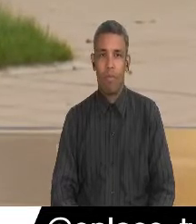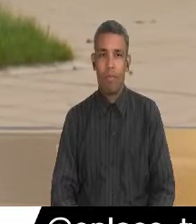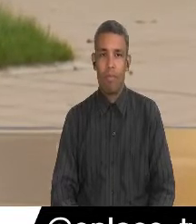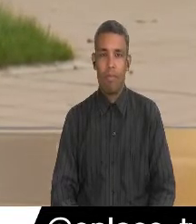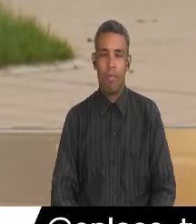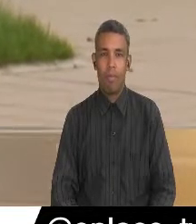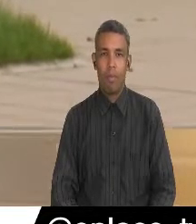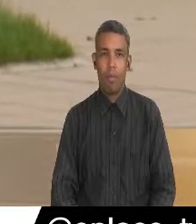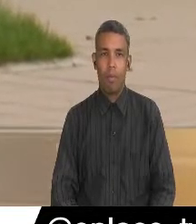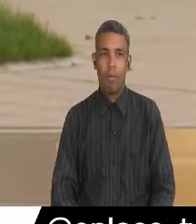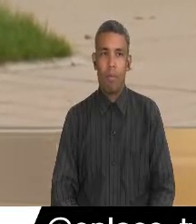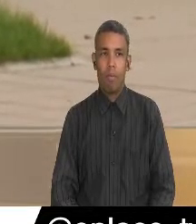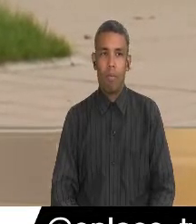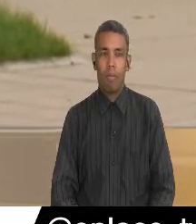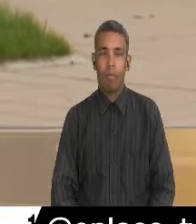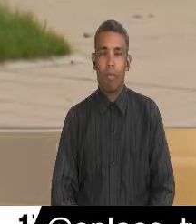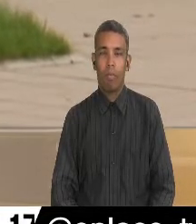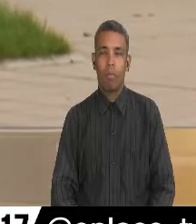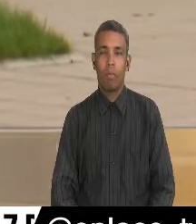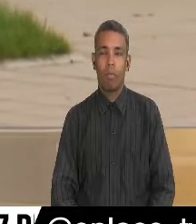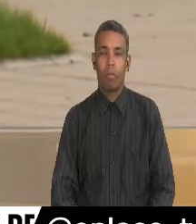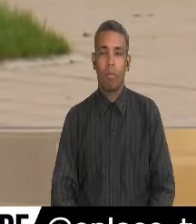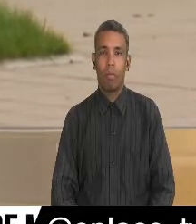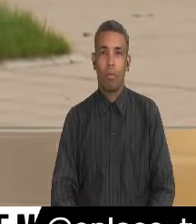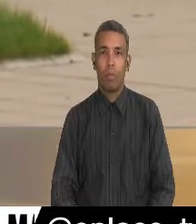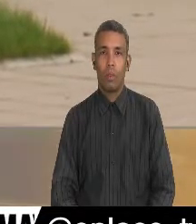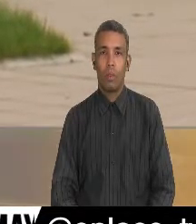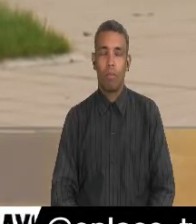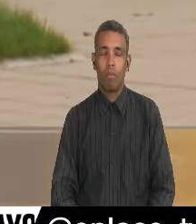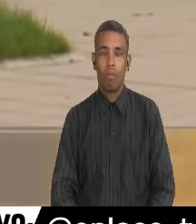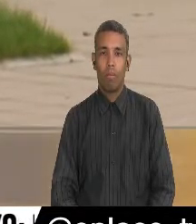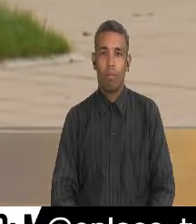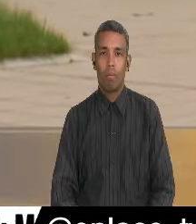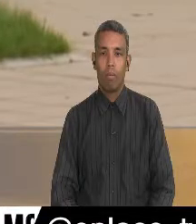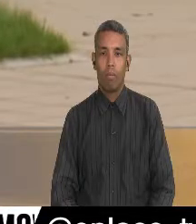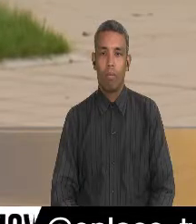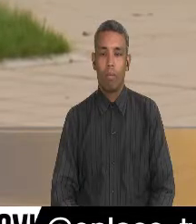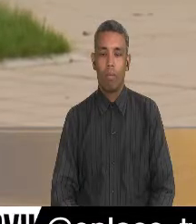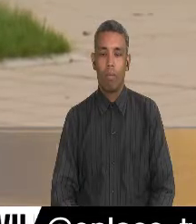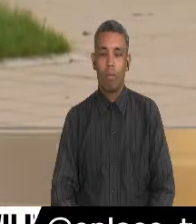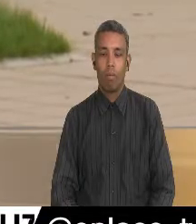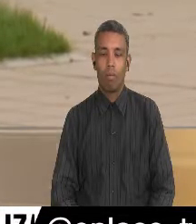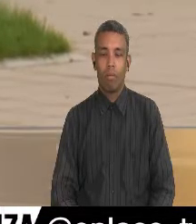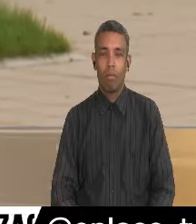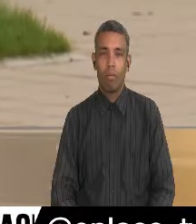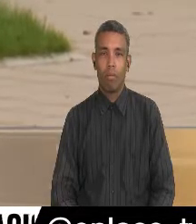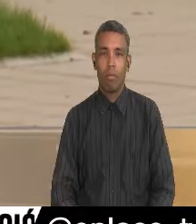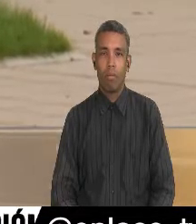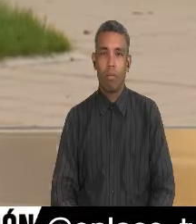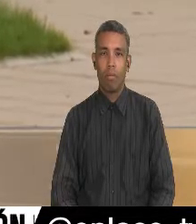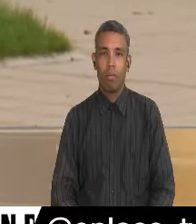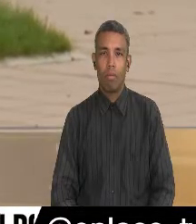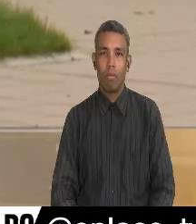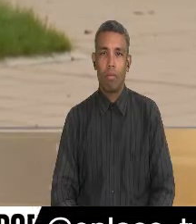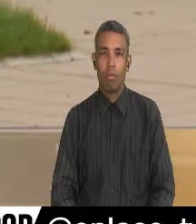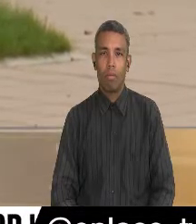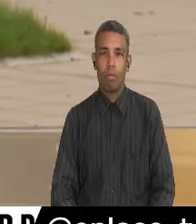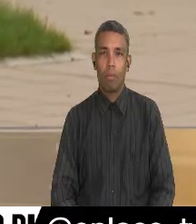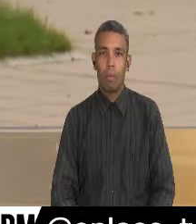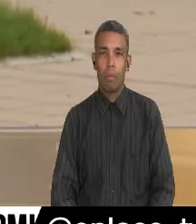Una emergencia al parecer por derrame de químicos se presentó en las últimas horas aquí en el Centro de Desarrollo Infantil en la Comuna 4 de la ciudad.